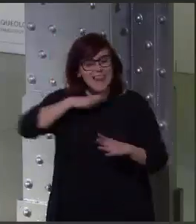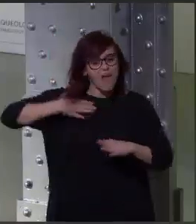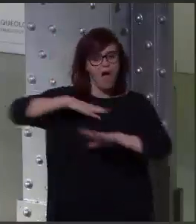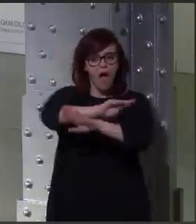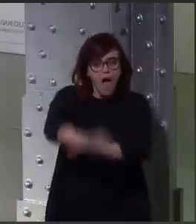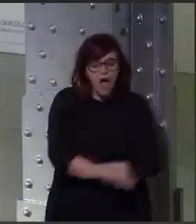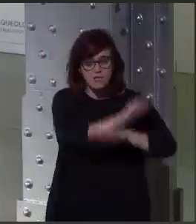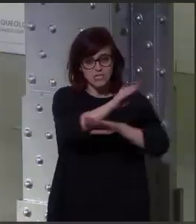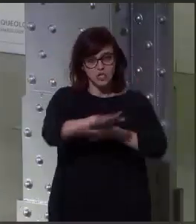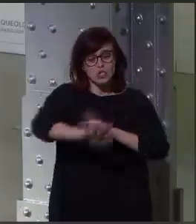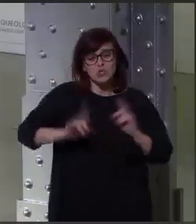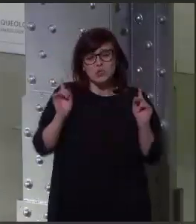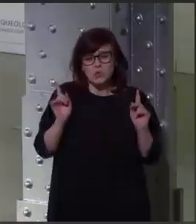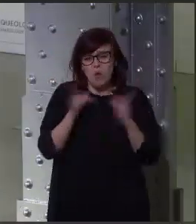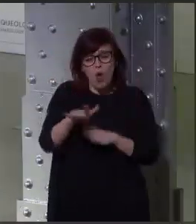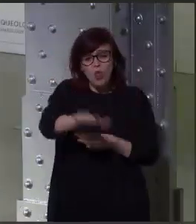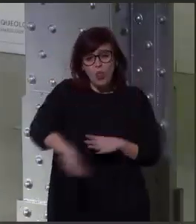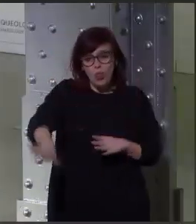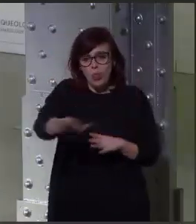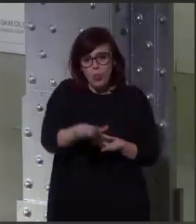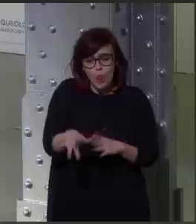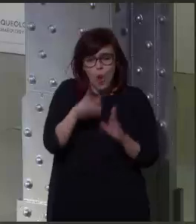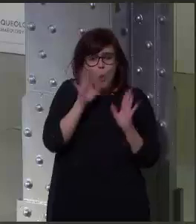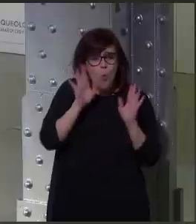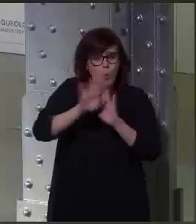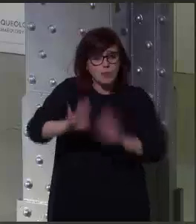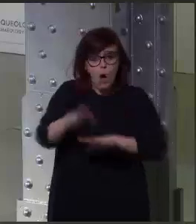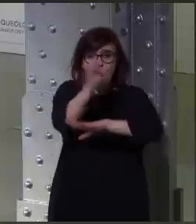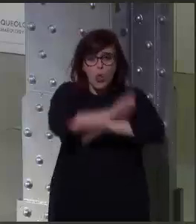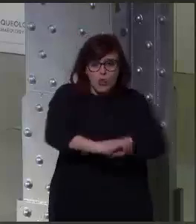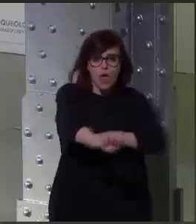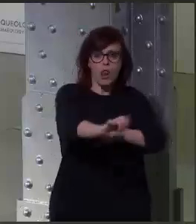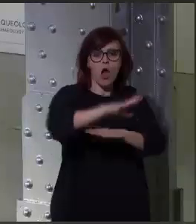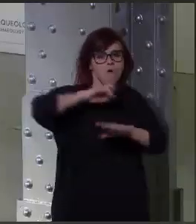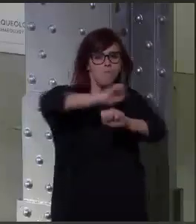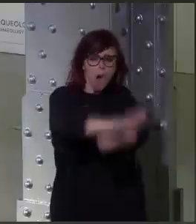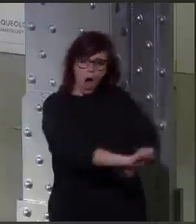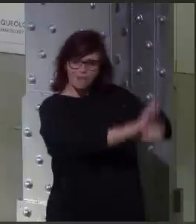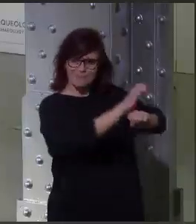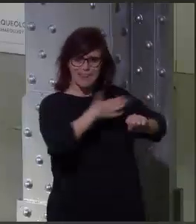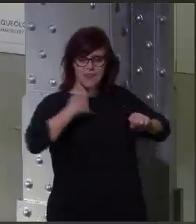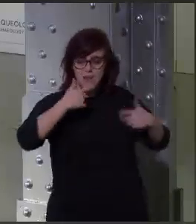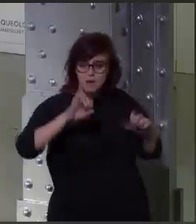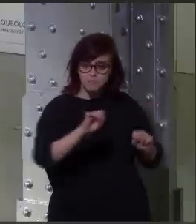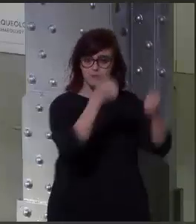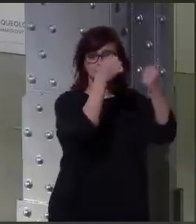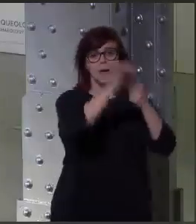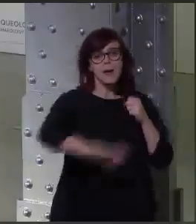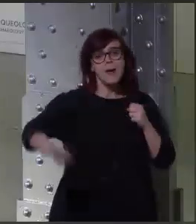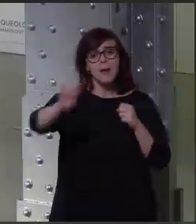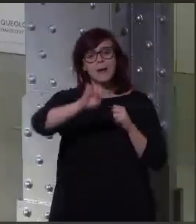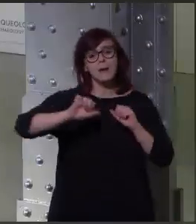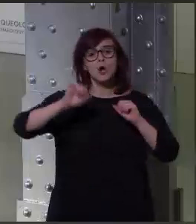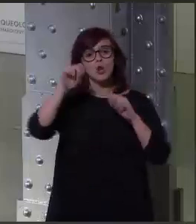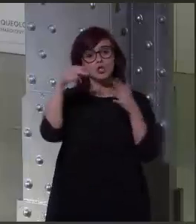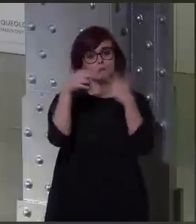salvaguardar los últimos lugares remotos del océano, protegerlos. Entonces empezamos en el 2009,